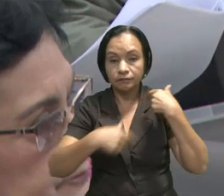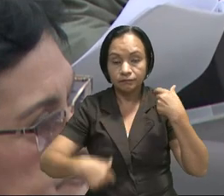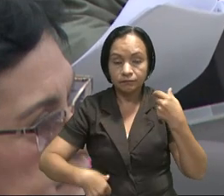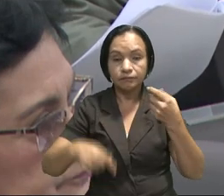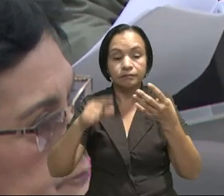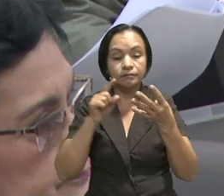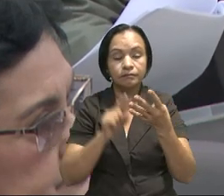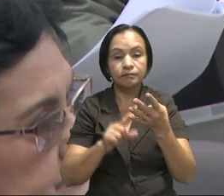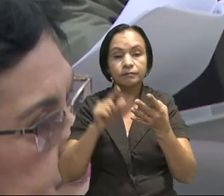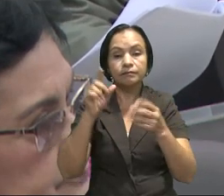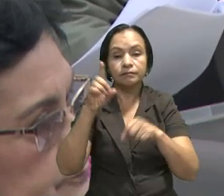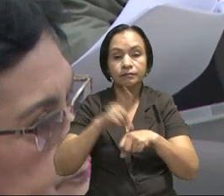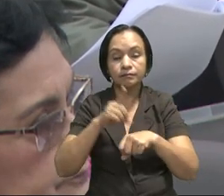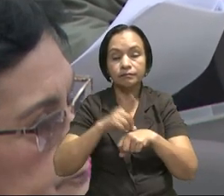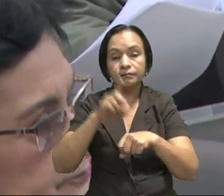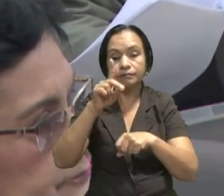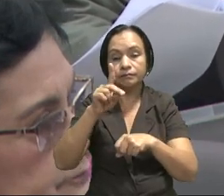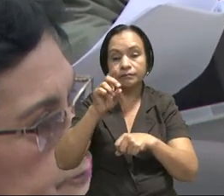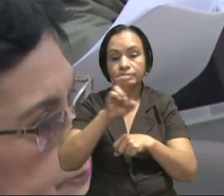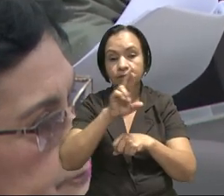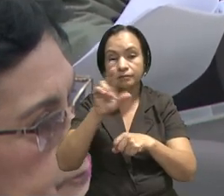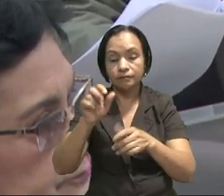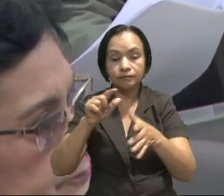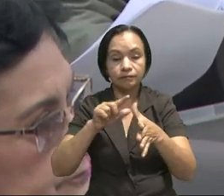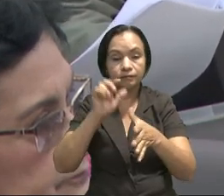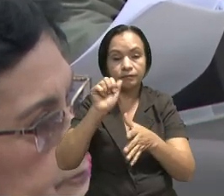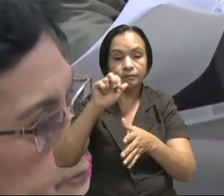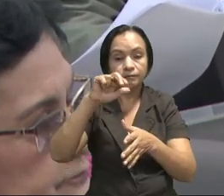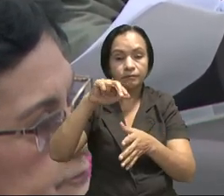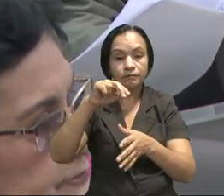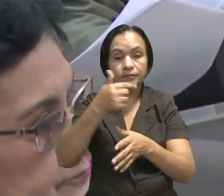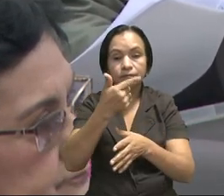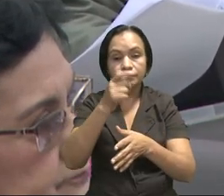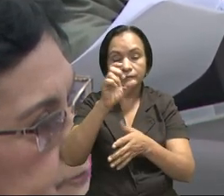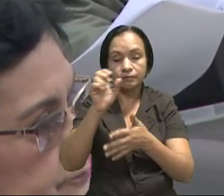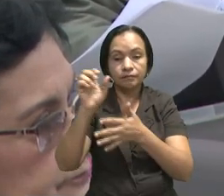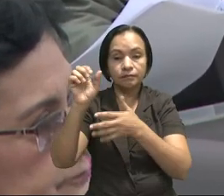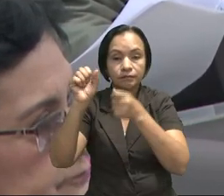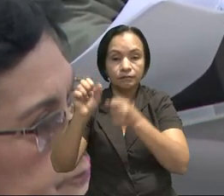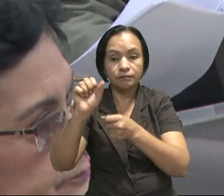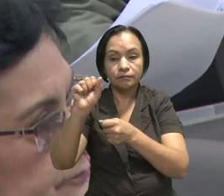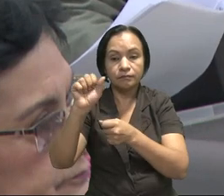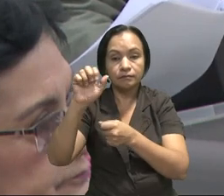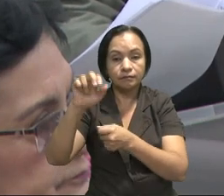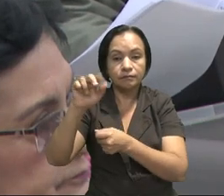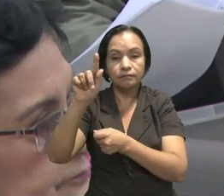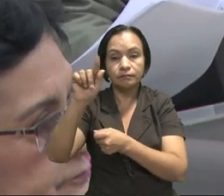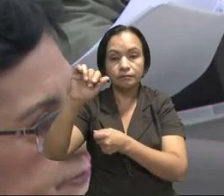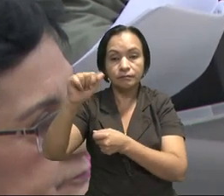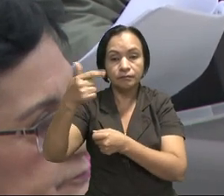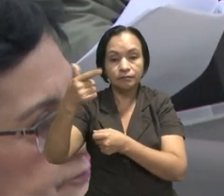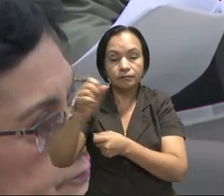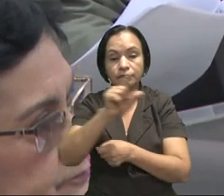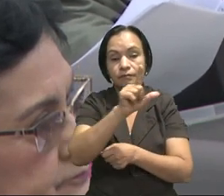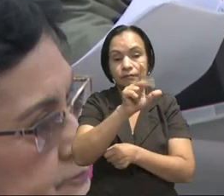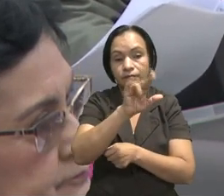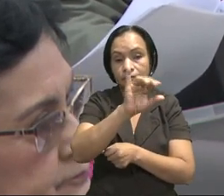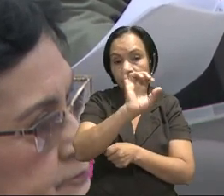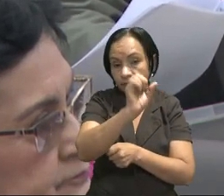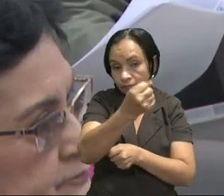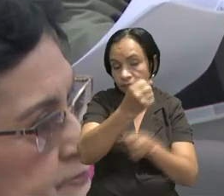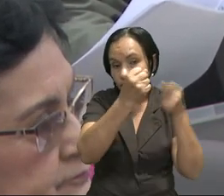vicepresidentes. Gustavo Eduardo Porras Cortés, Ángel Espinosa Torres, Santiago José Martínez Lacayo, Luis Manuel